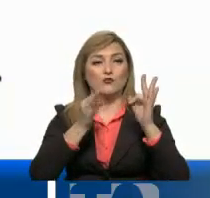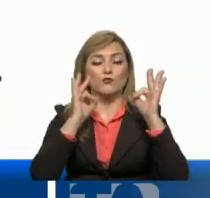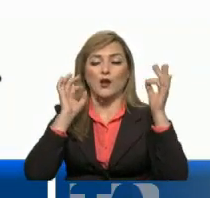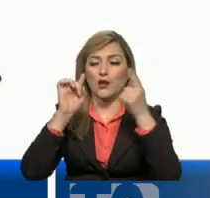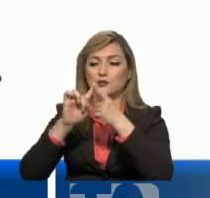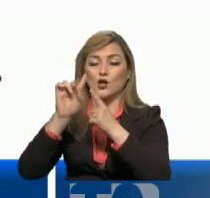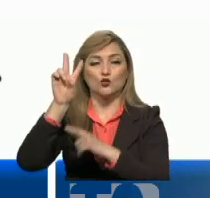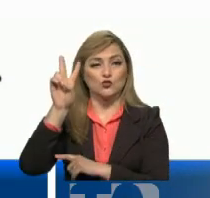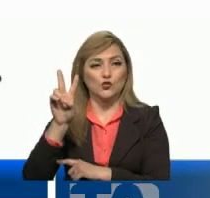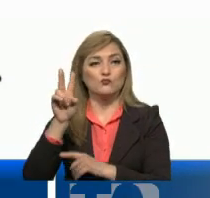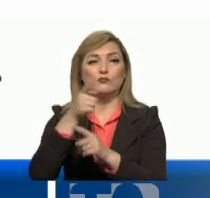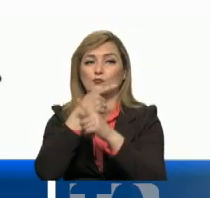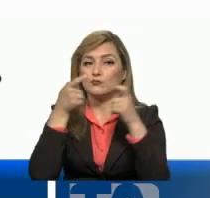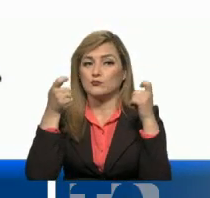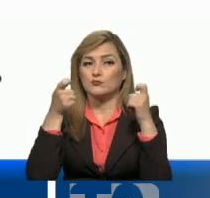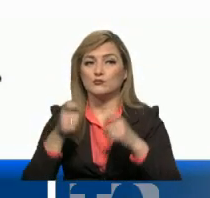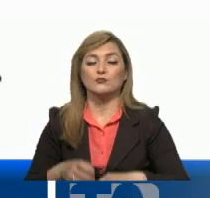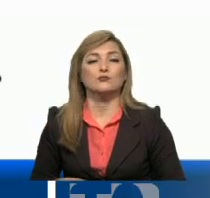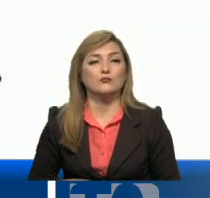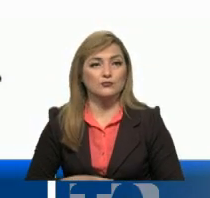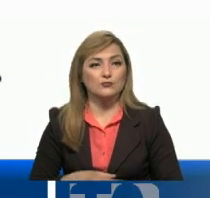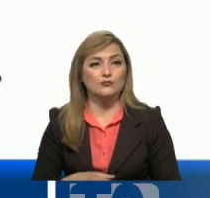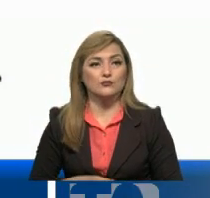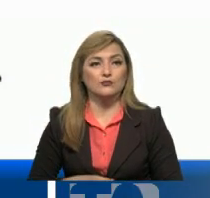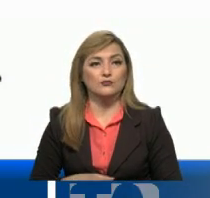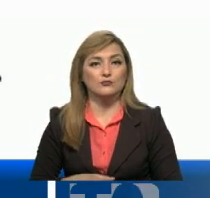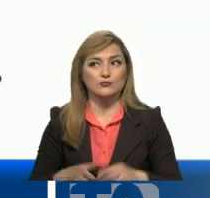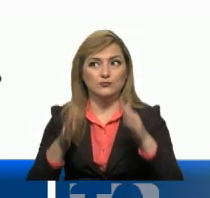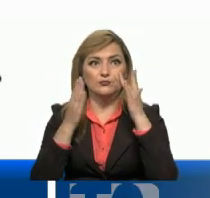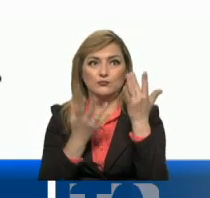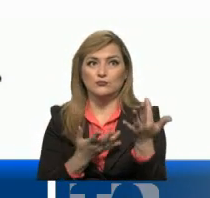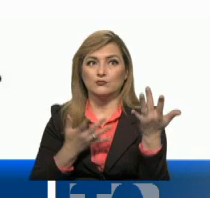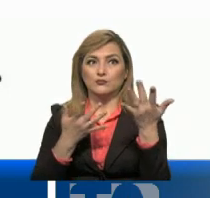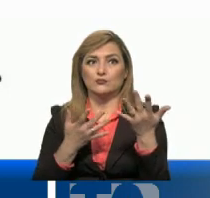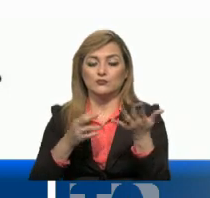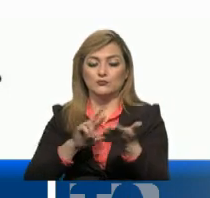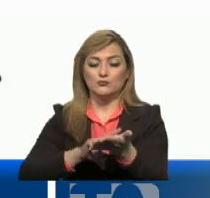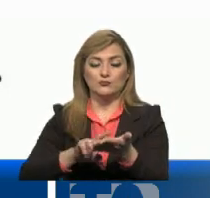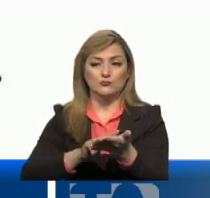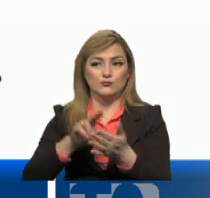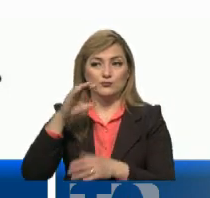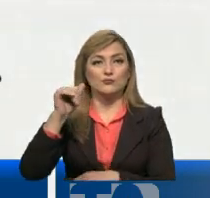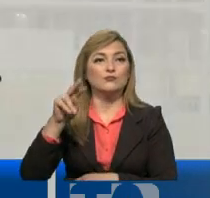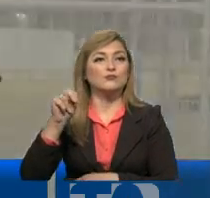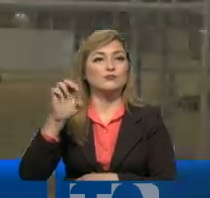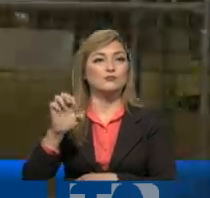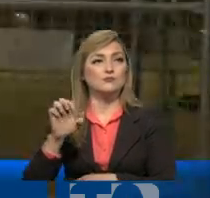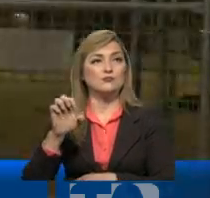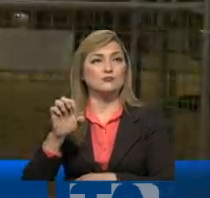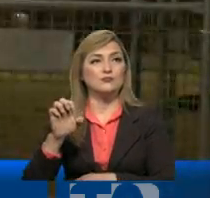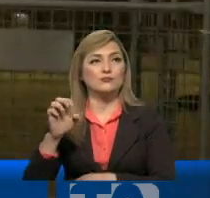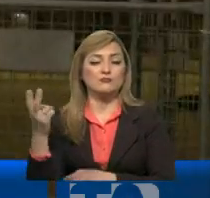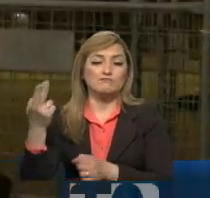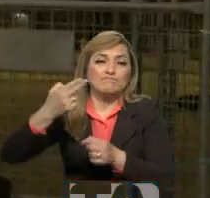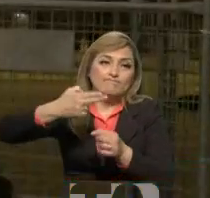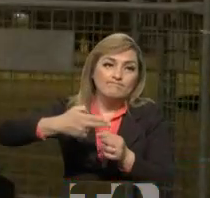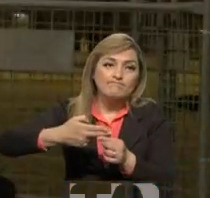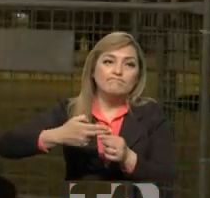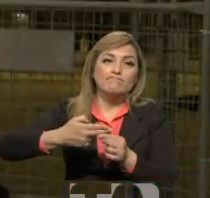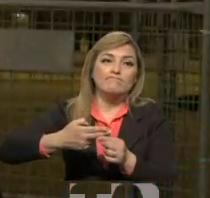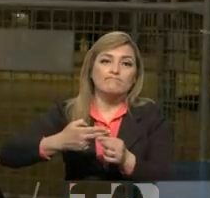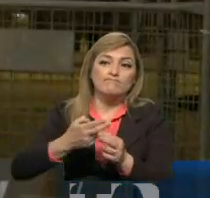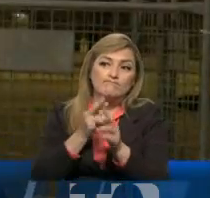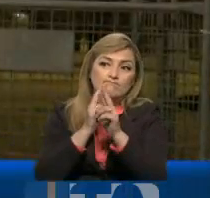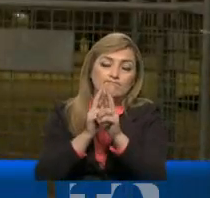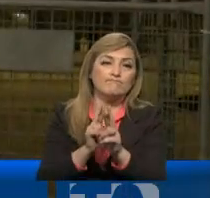al 2 de marzo. Es decir, habrá que estar pendiente si el Pleno del Consejo Nacional Electoral cuenta con el quórum reglamentario para